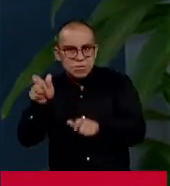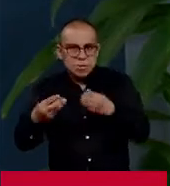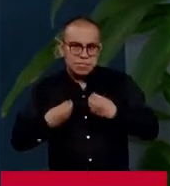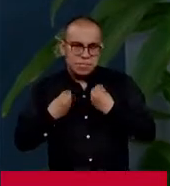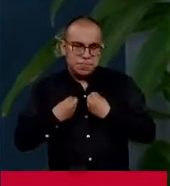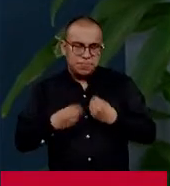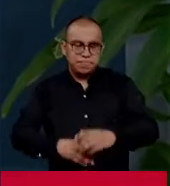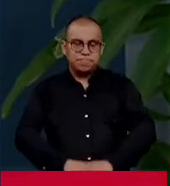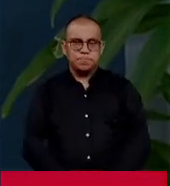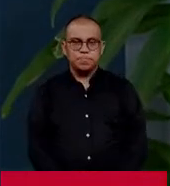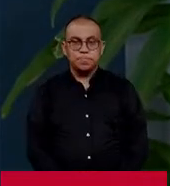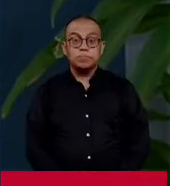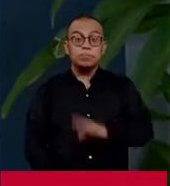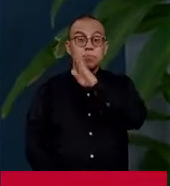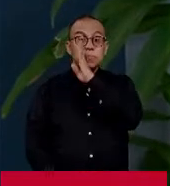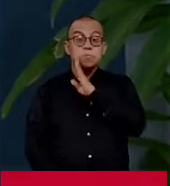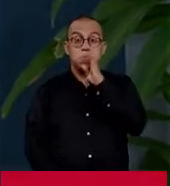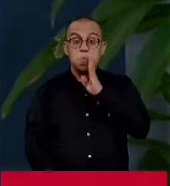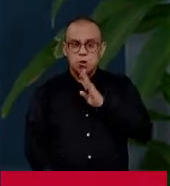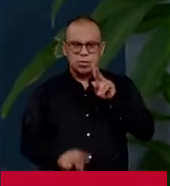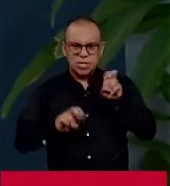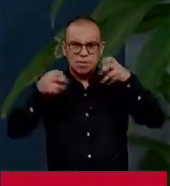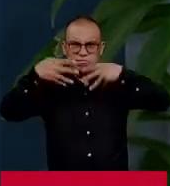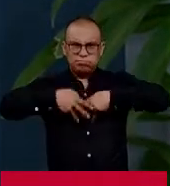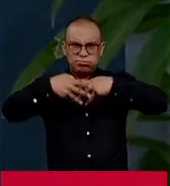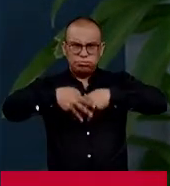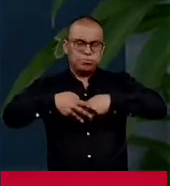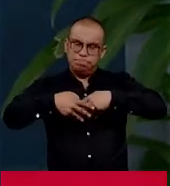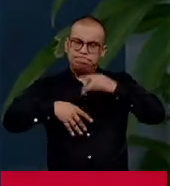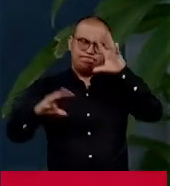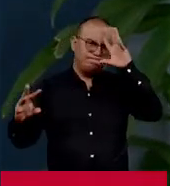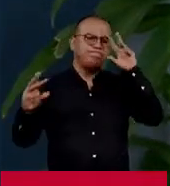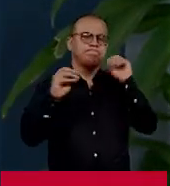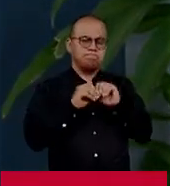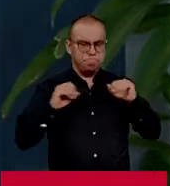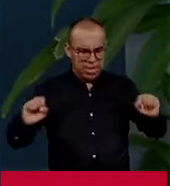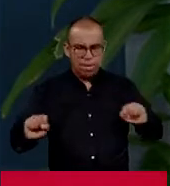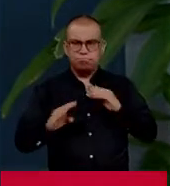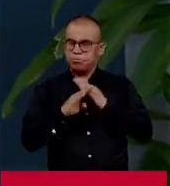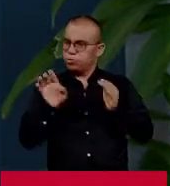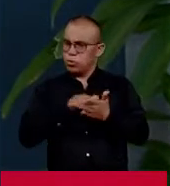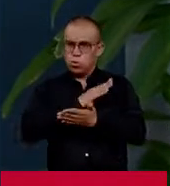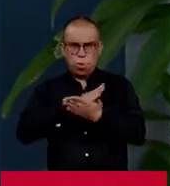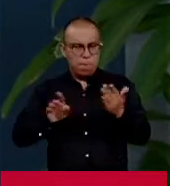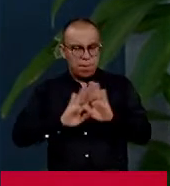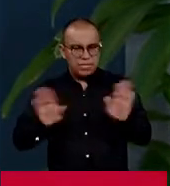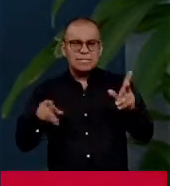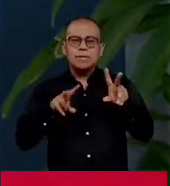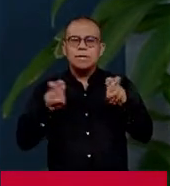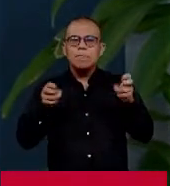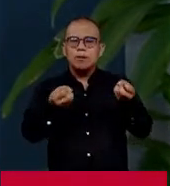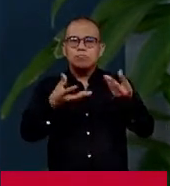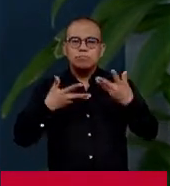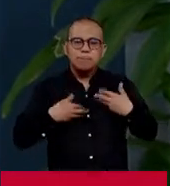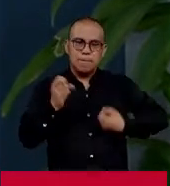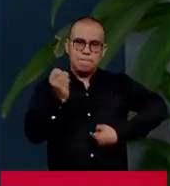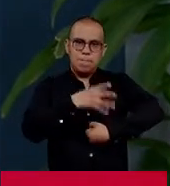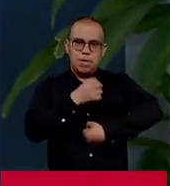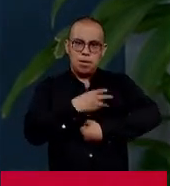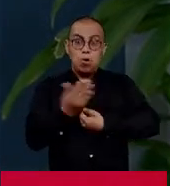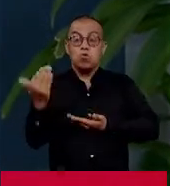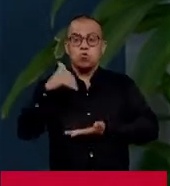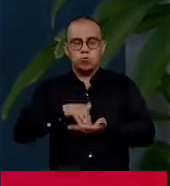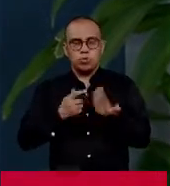Vendedores ambulantes de Bosa suspendieron una protesta después de llegar a acuerdos con la alcaldía local en los que se incluye la entrega de mercados y la